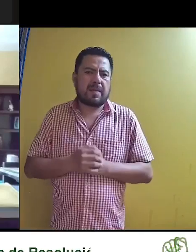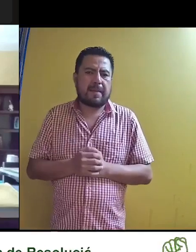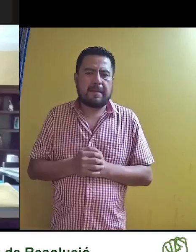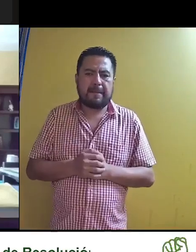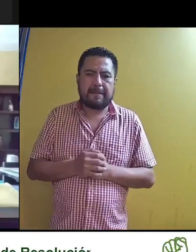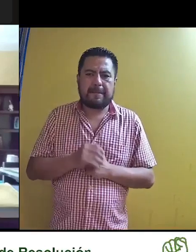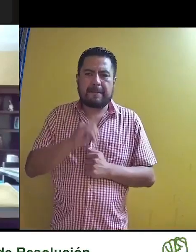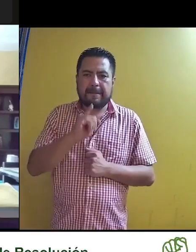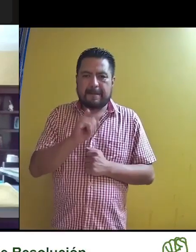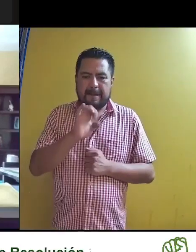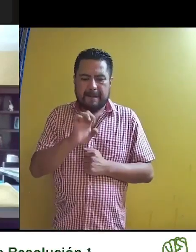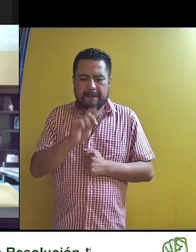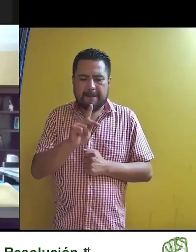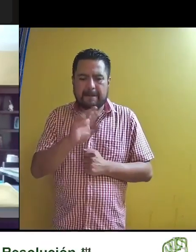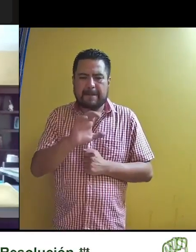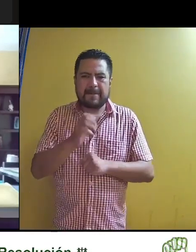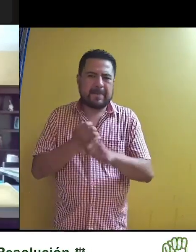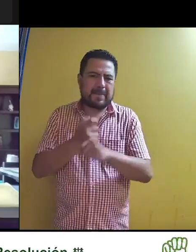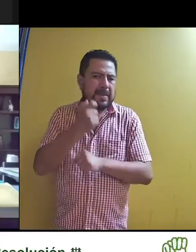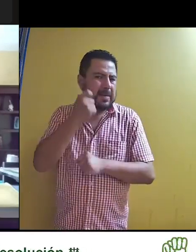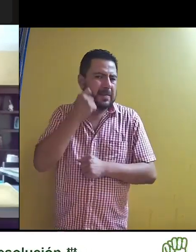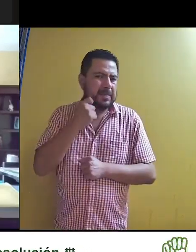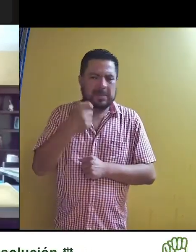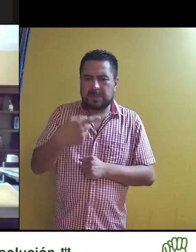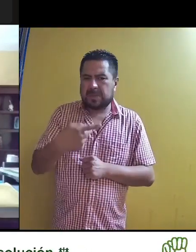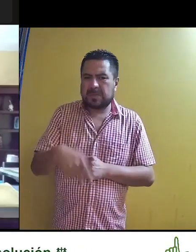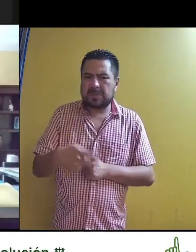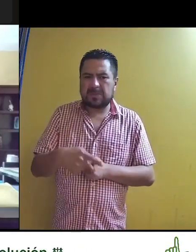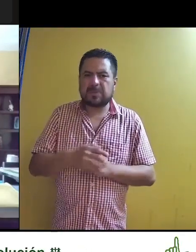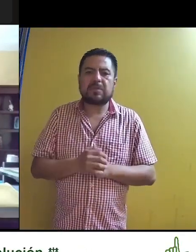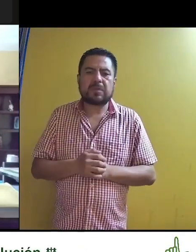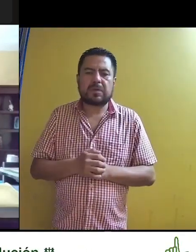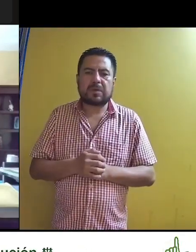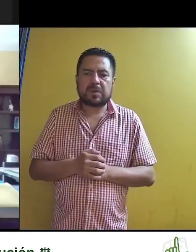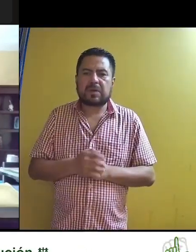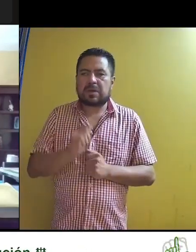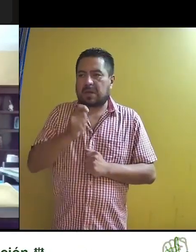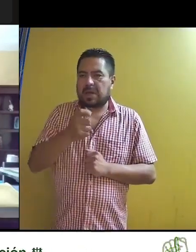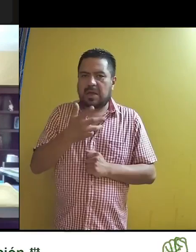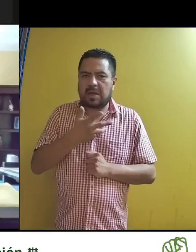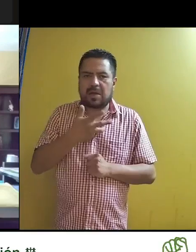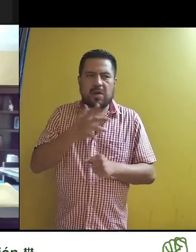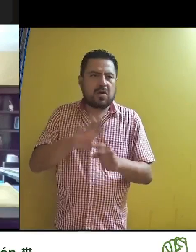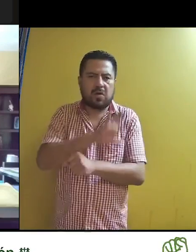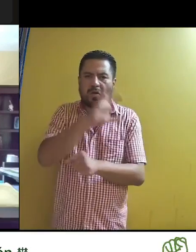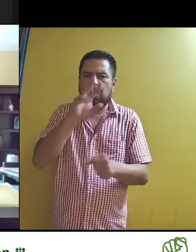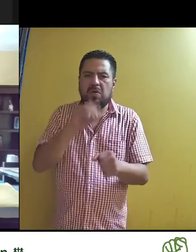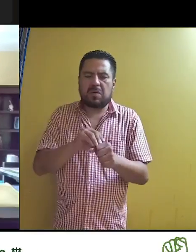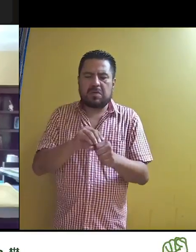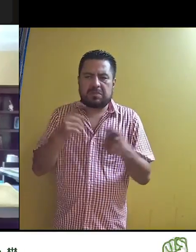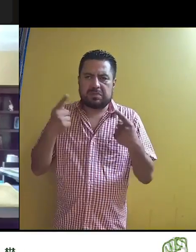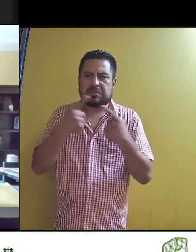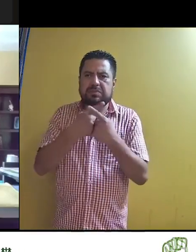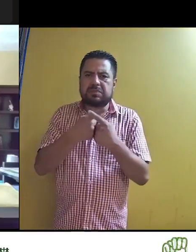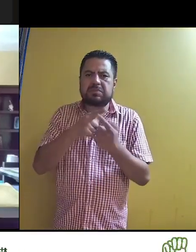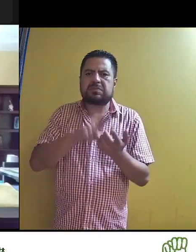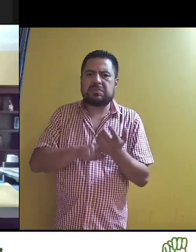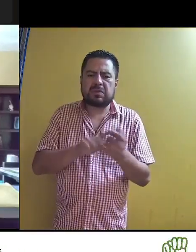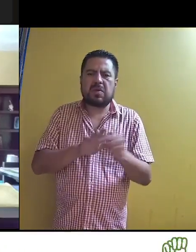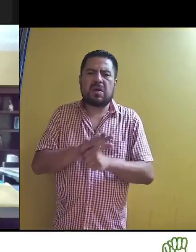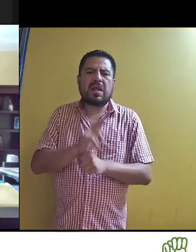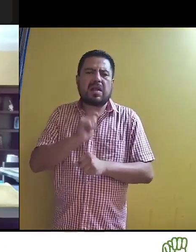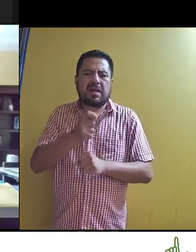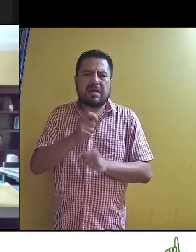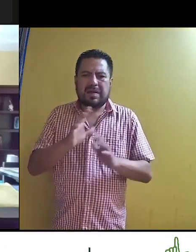por el Instituto Electoral y de Participación Ciudadana del Estado de Guerrero, se encuentra totalmente desvirtuada en autos derivado